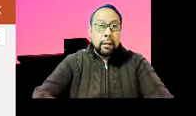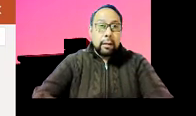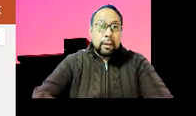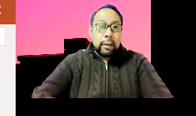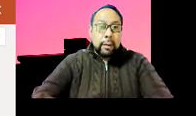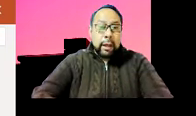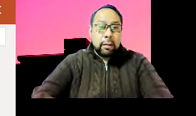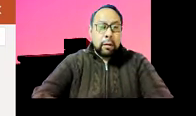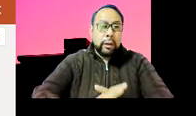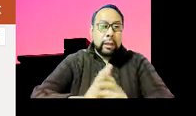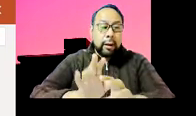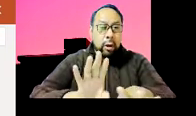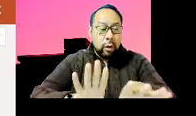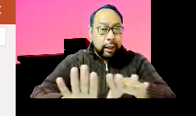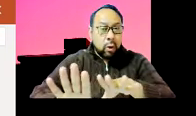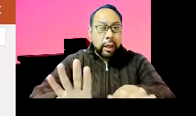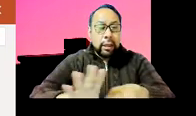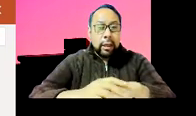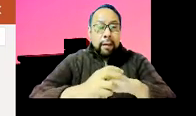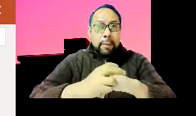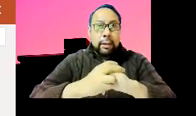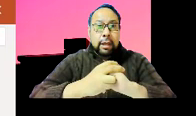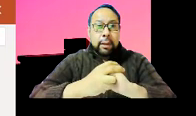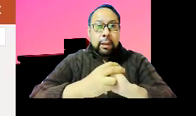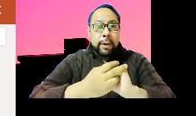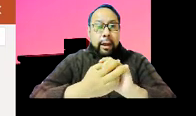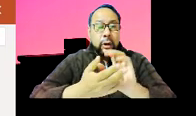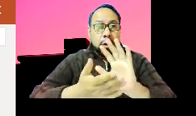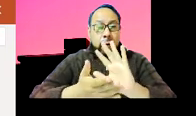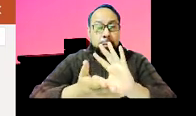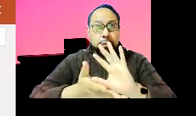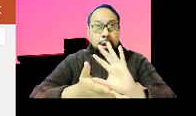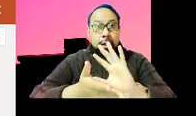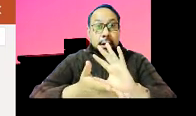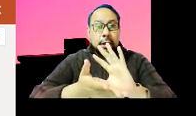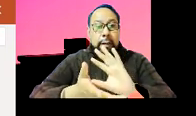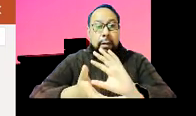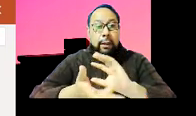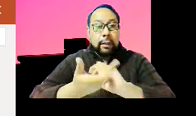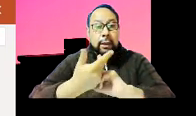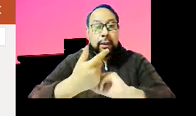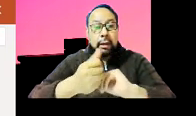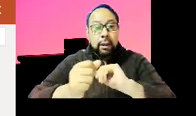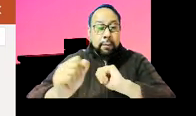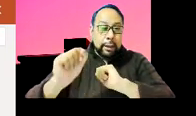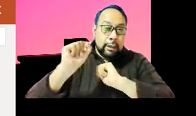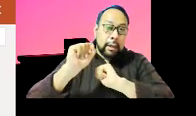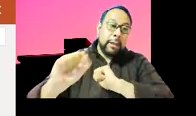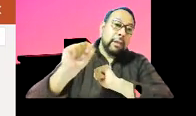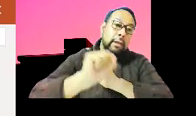publicitaria y demás. Ahorita lo dejo ahí precisamente para no desviarme y